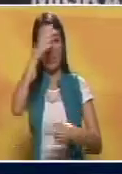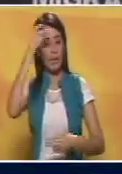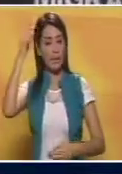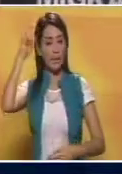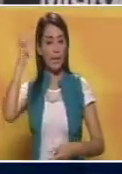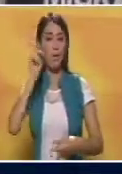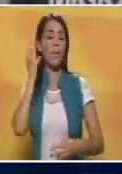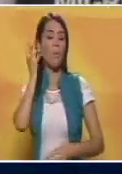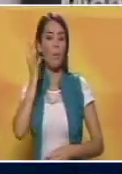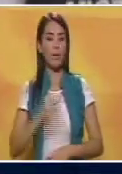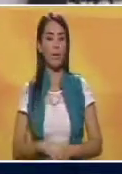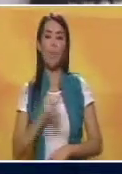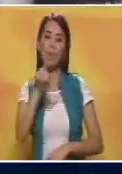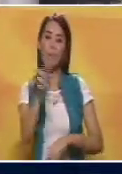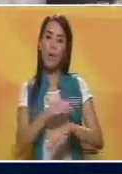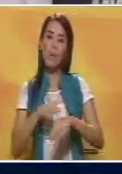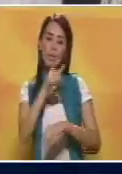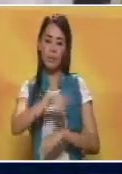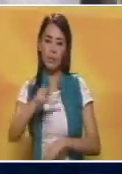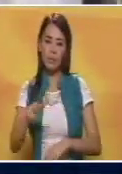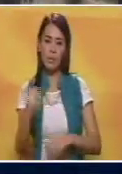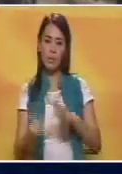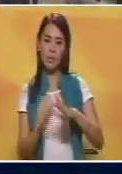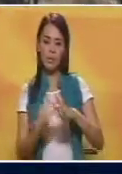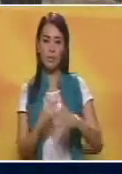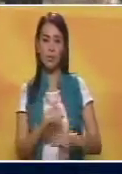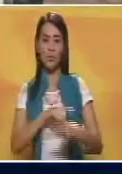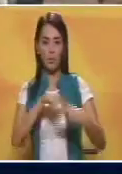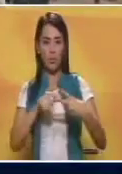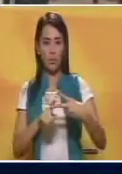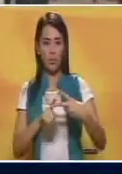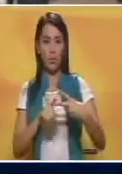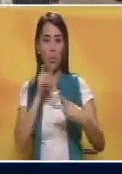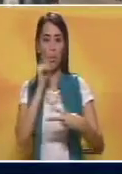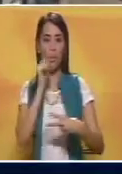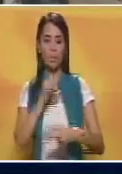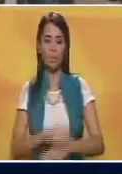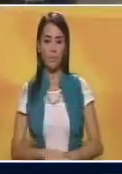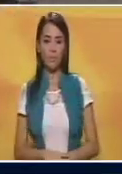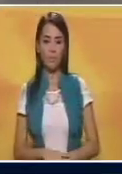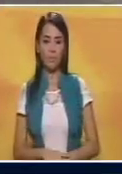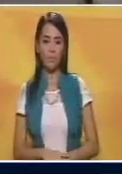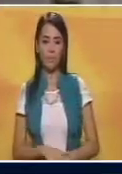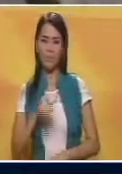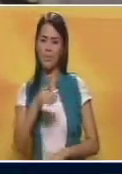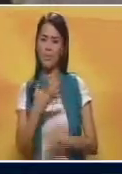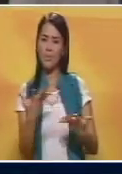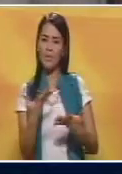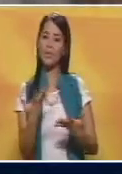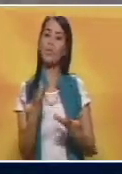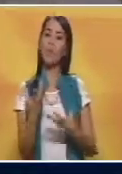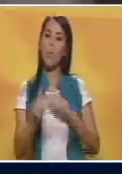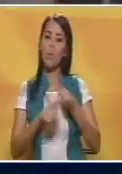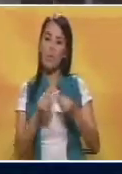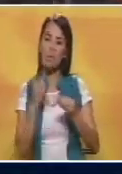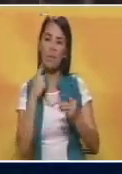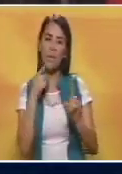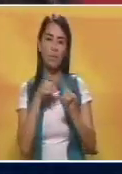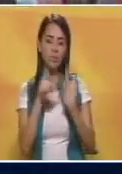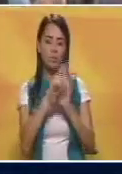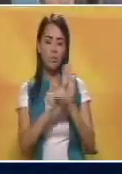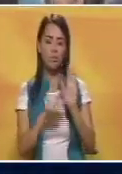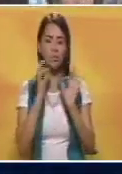holguín y los ministros de interior guillermo rivera y defensa luis carlos villegas esta medida surge como una alternativa